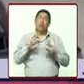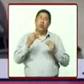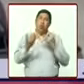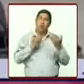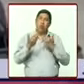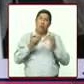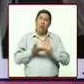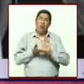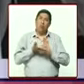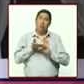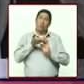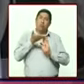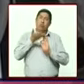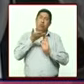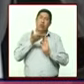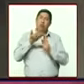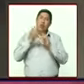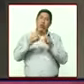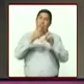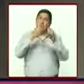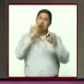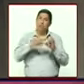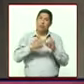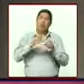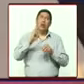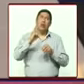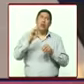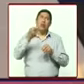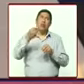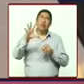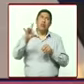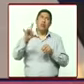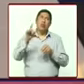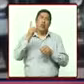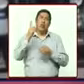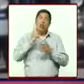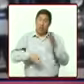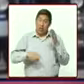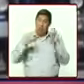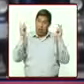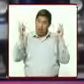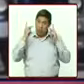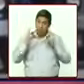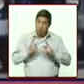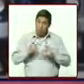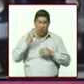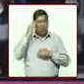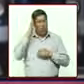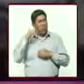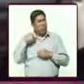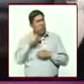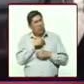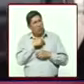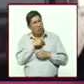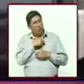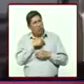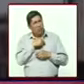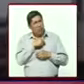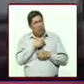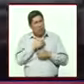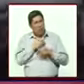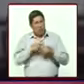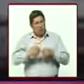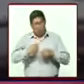se ha elevado el precio de los carburantes a 6.18. Y lo que es peor, no sabemos si estos carburantes tienen el